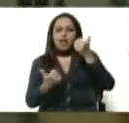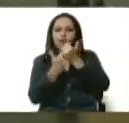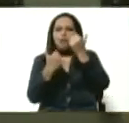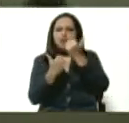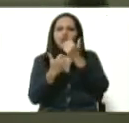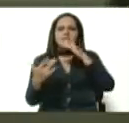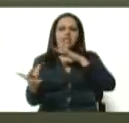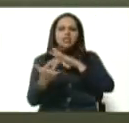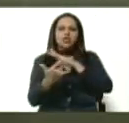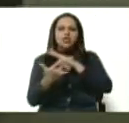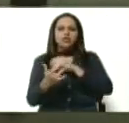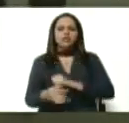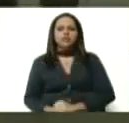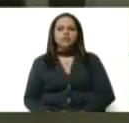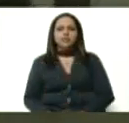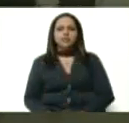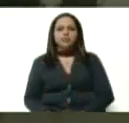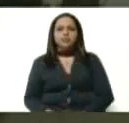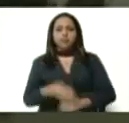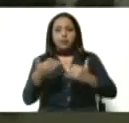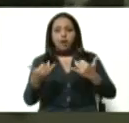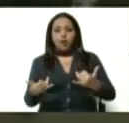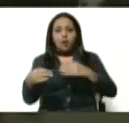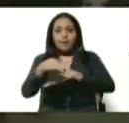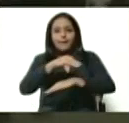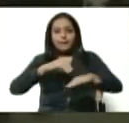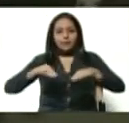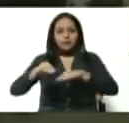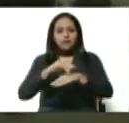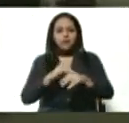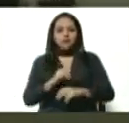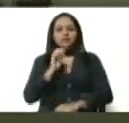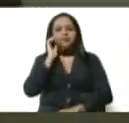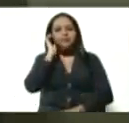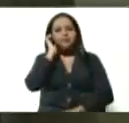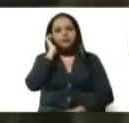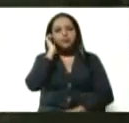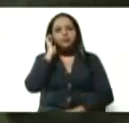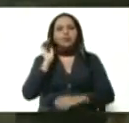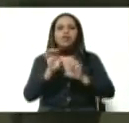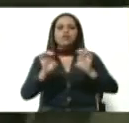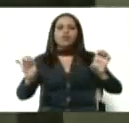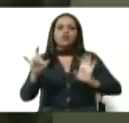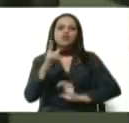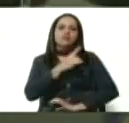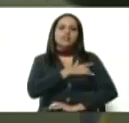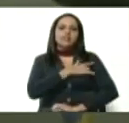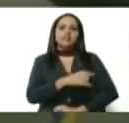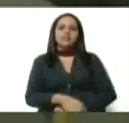tecnológico. Ciudadano César Trompis, ministro del Poder Popular para la Educación Universitaria.